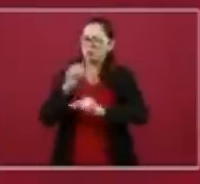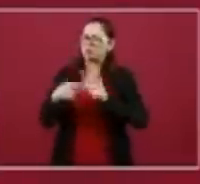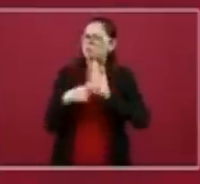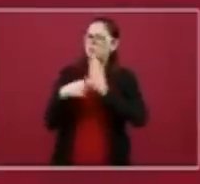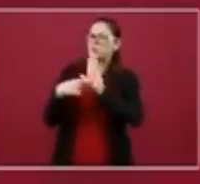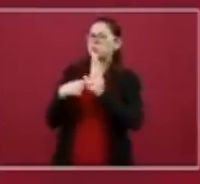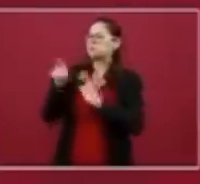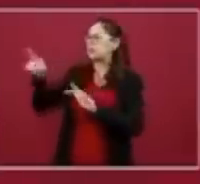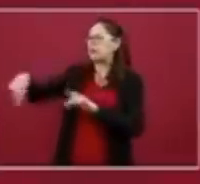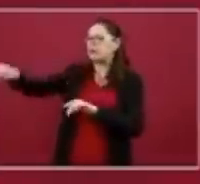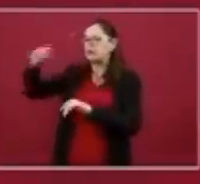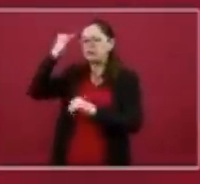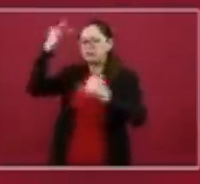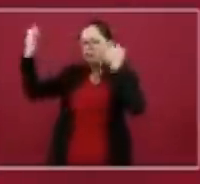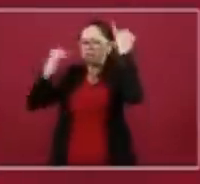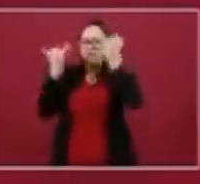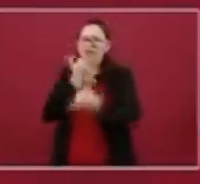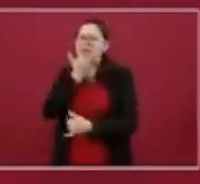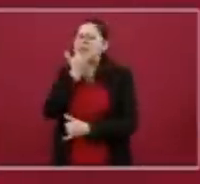sus proyecciones.